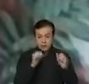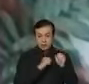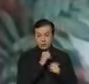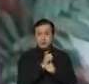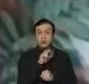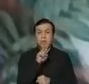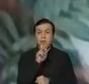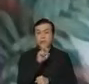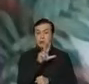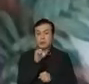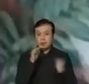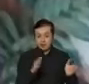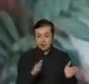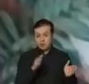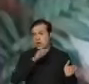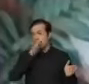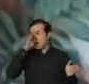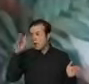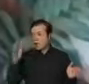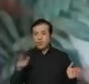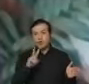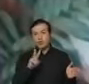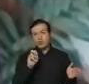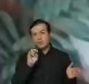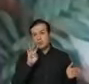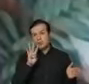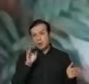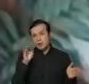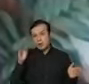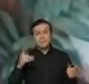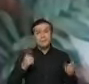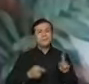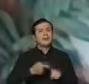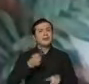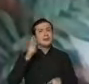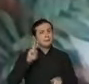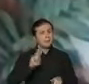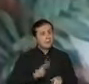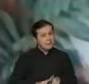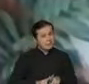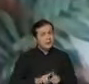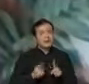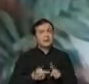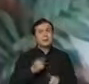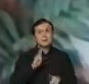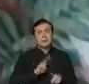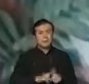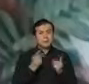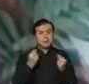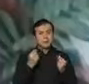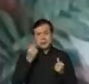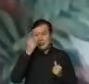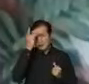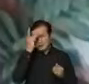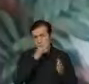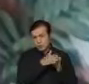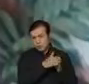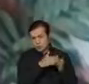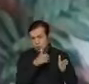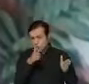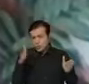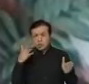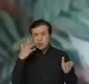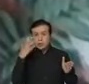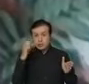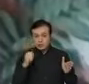2030, pasa al 2040, logrando el Ecuador, casi por primera vez en su historia, tanto dinero en deuda hacia 15